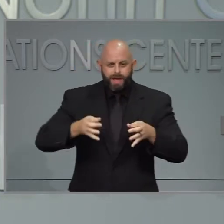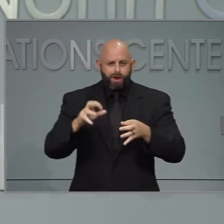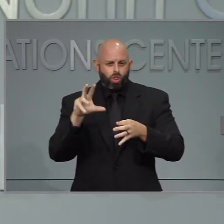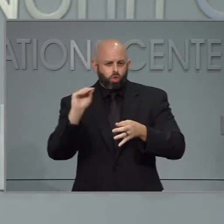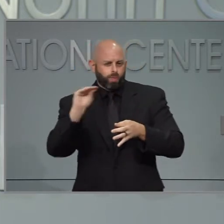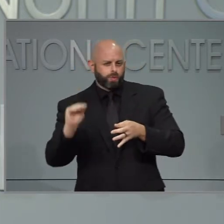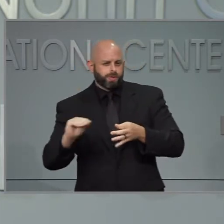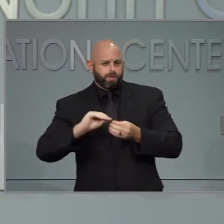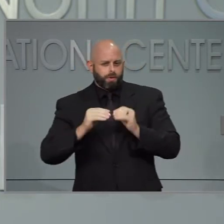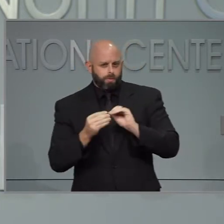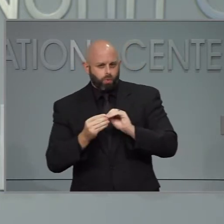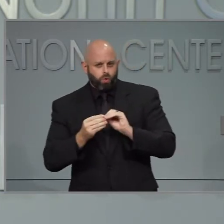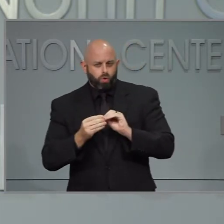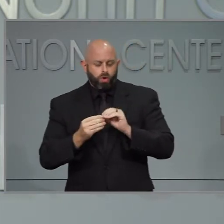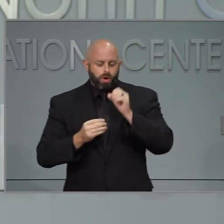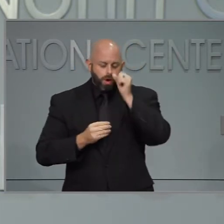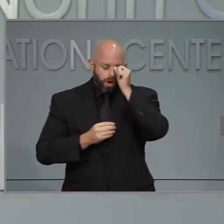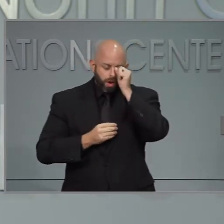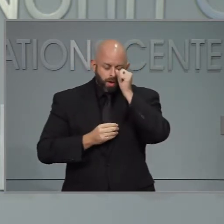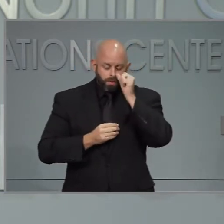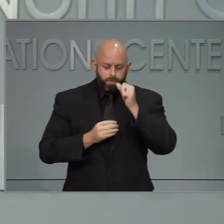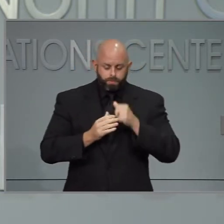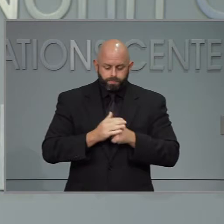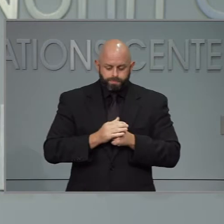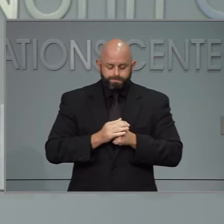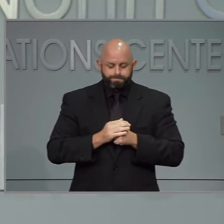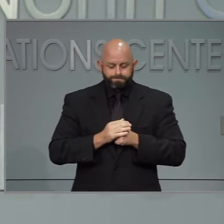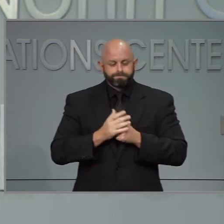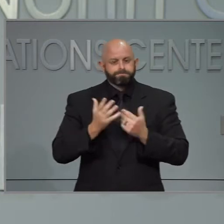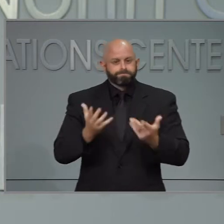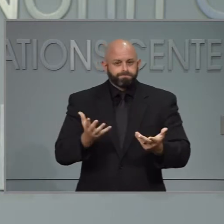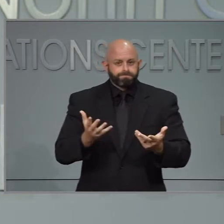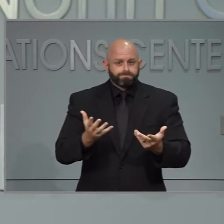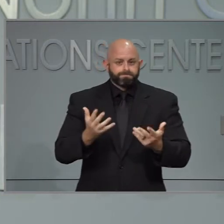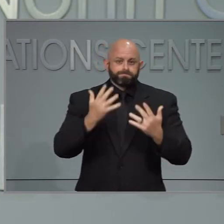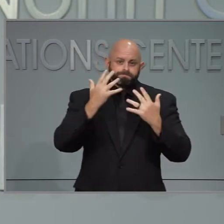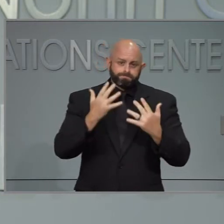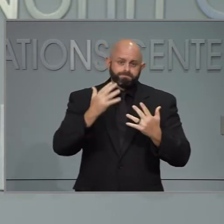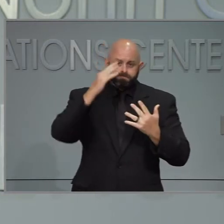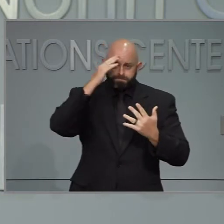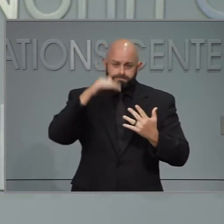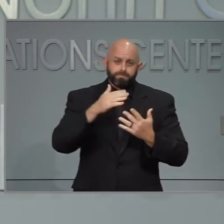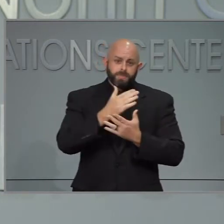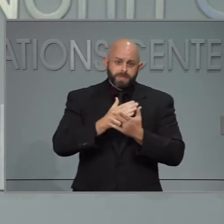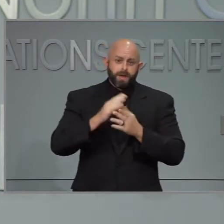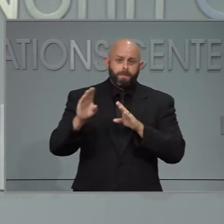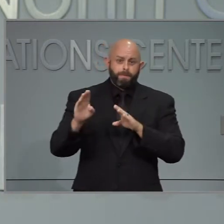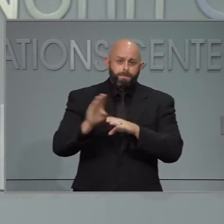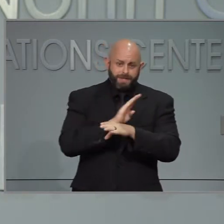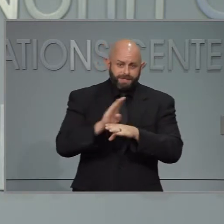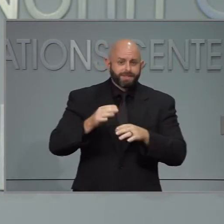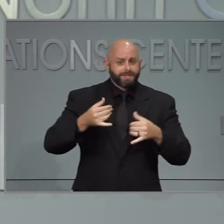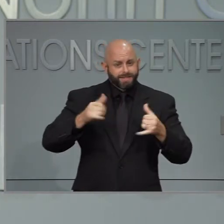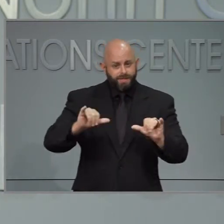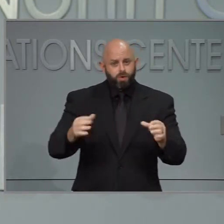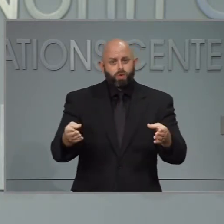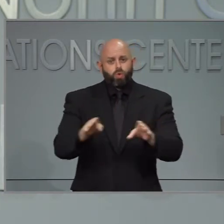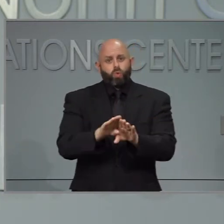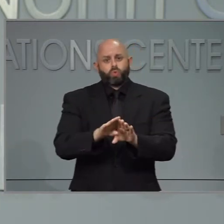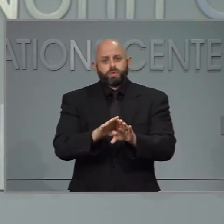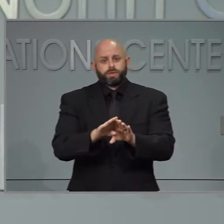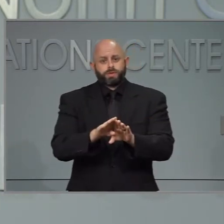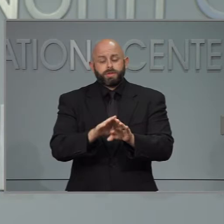cifra. Nosotros sabemos que algunos negocios siguen cerrados y que están